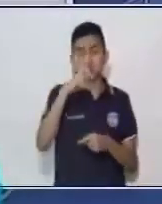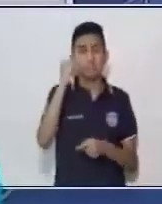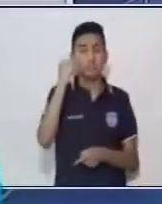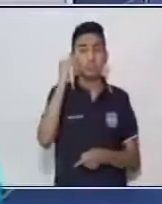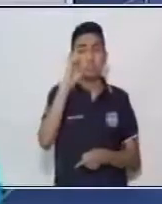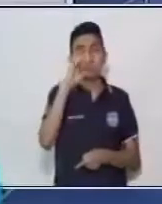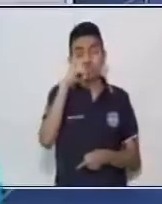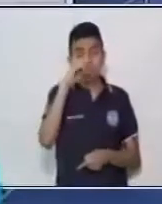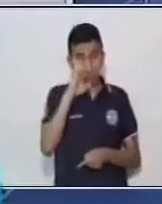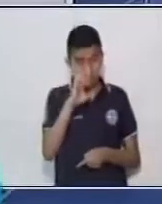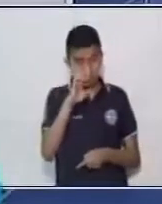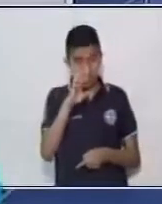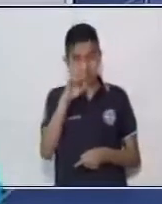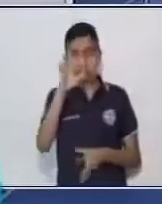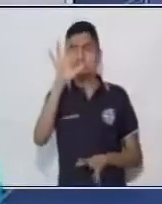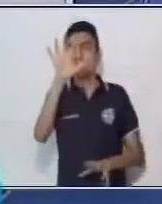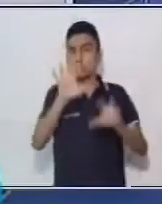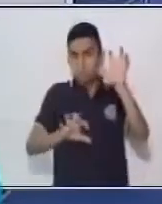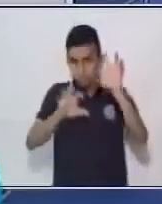dinosaurio